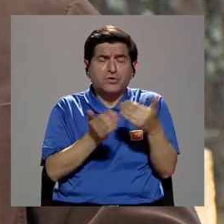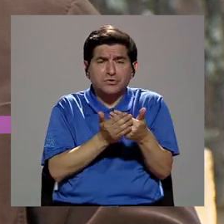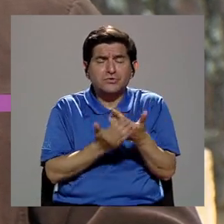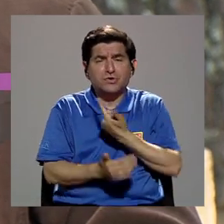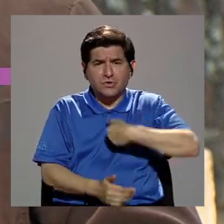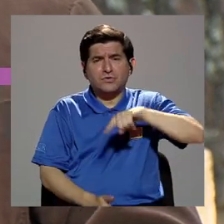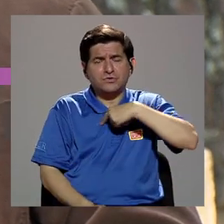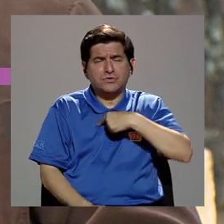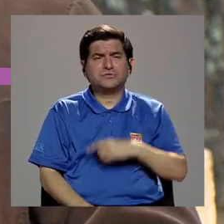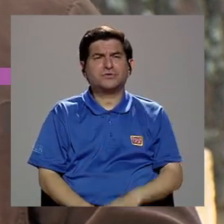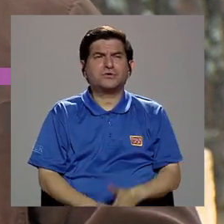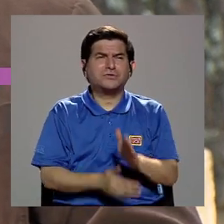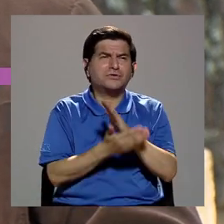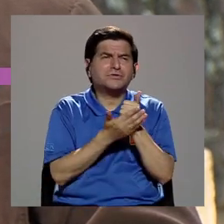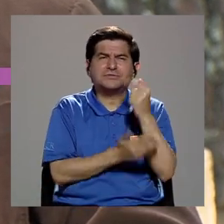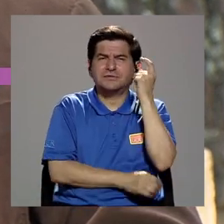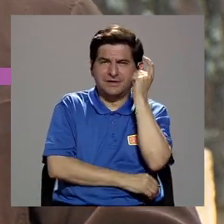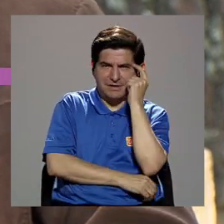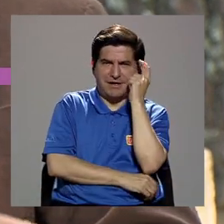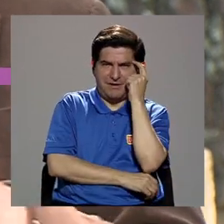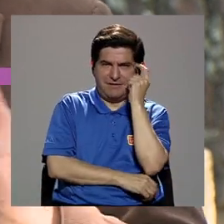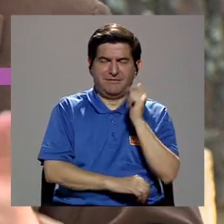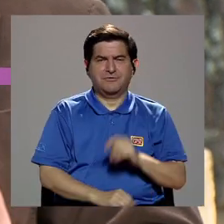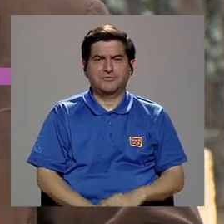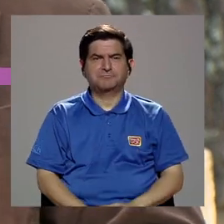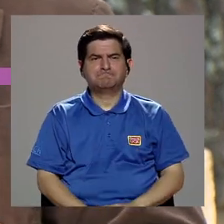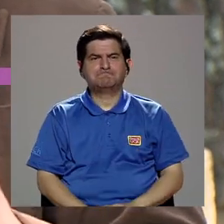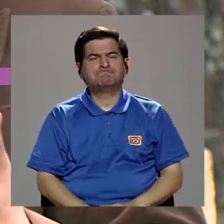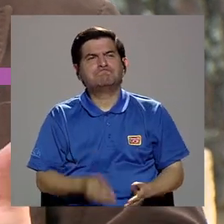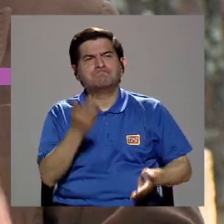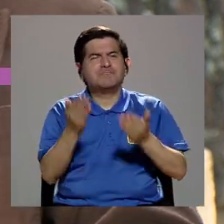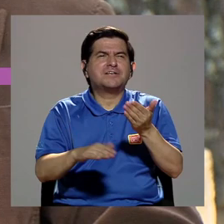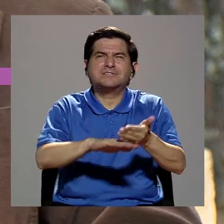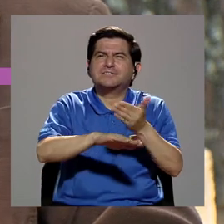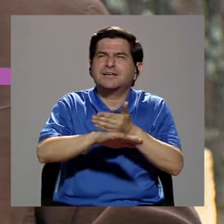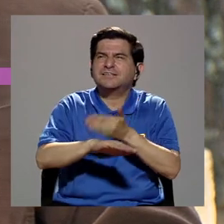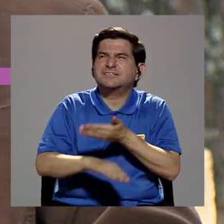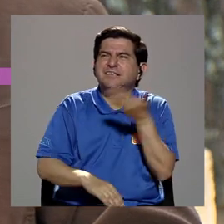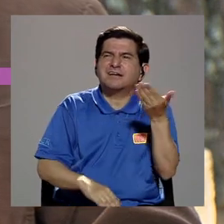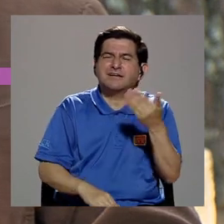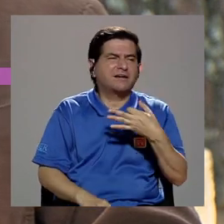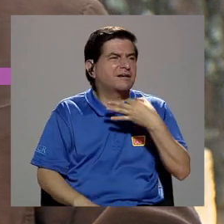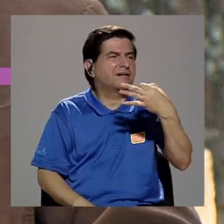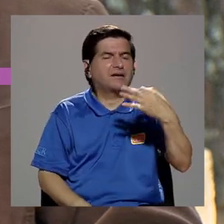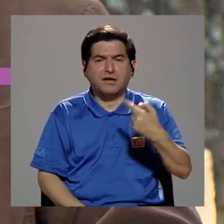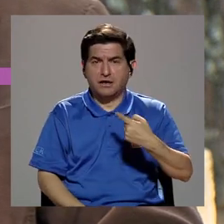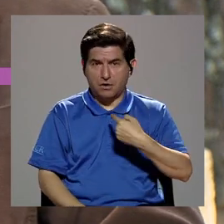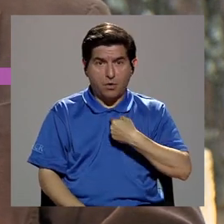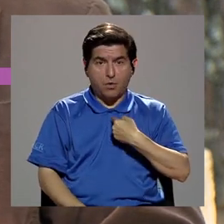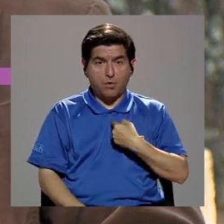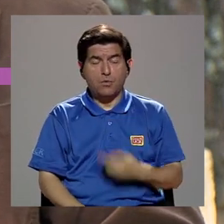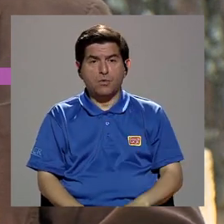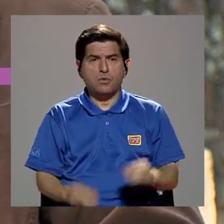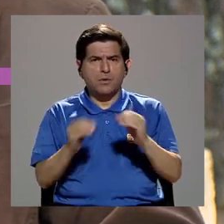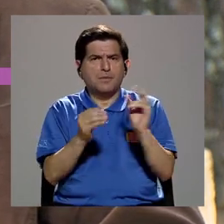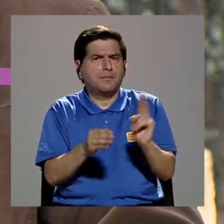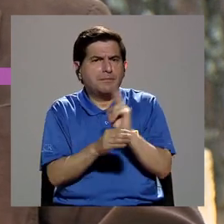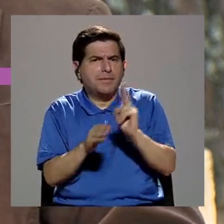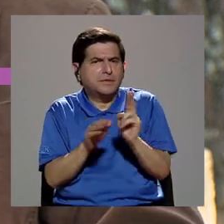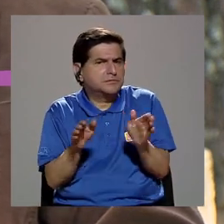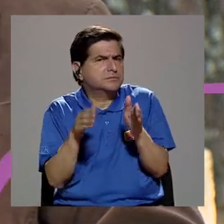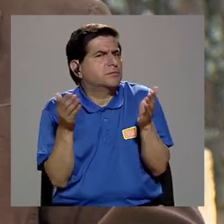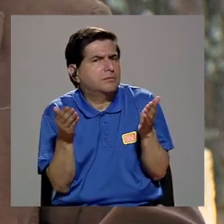todos nos toca siempre dejar algo, ¿verdad? Y pensar en qué podemos mejorar día a día, cómo podemos ser de mayor